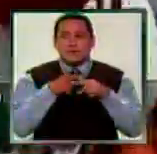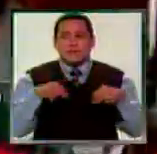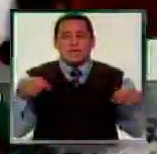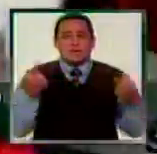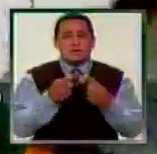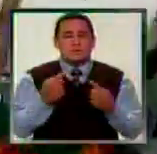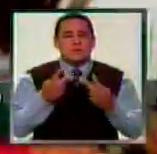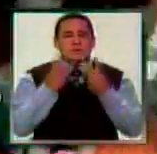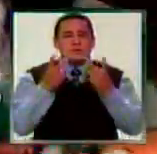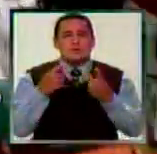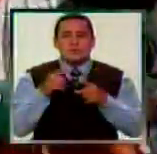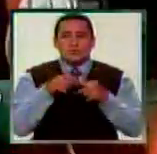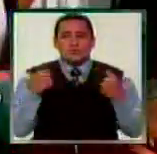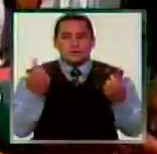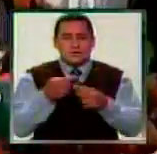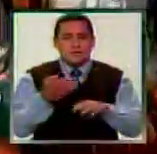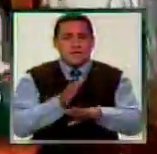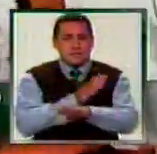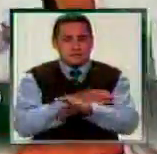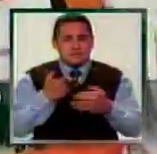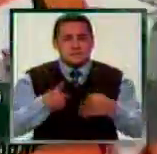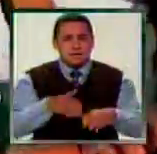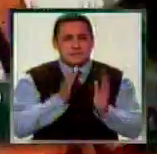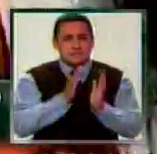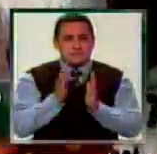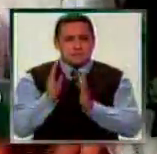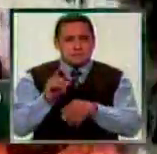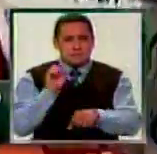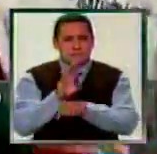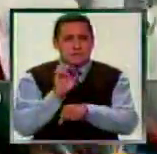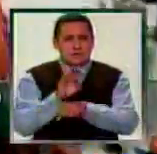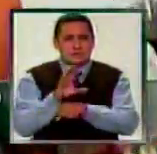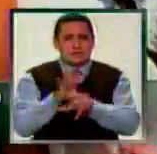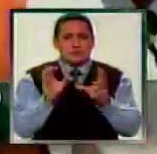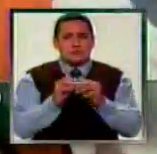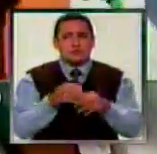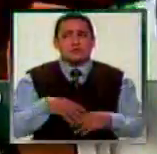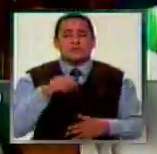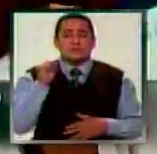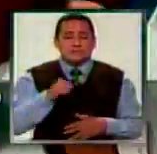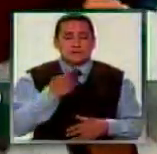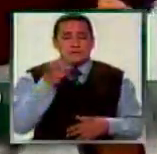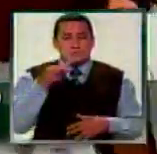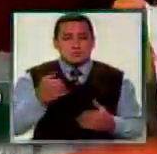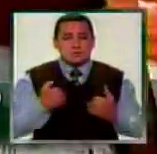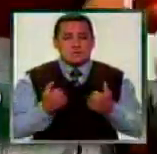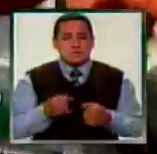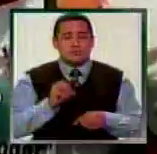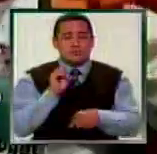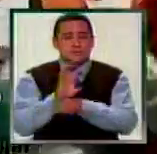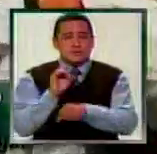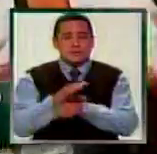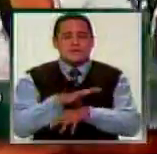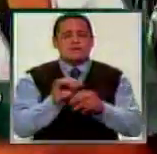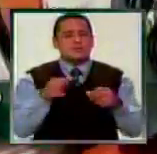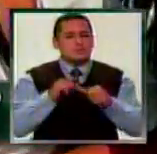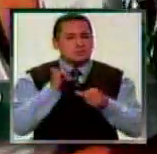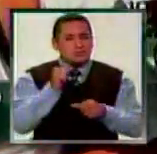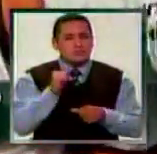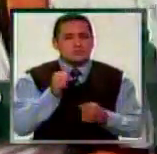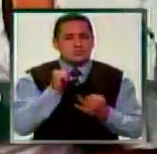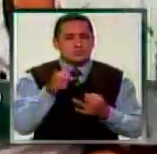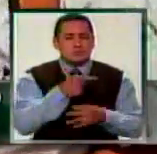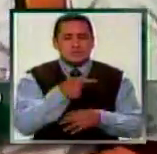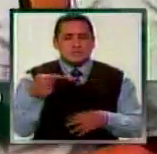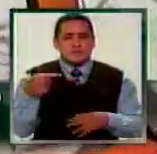a ver, ustedes han sido preparados, de alguna manera han recibido charlas. Ya claro, sí, desde luego que sí, hemos tenido charlas frecuentemente, toda la semana hemos tenido